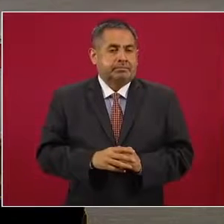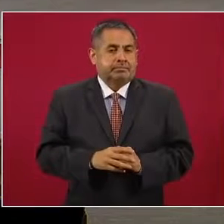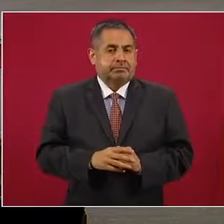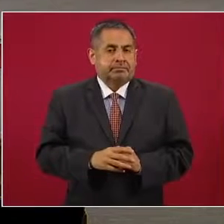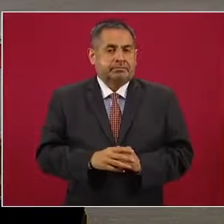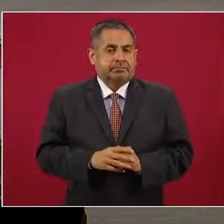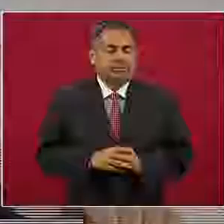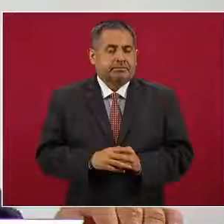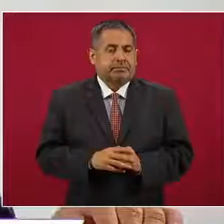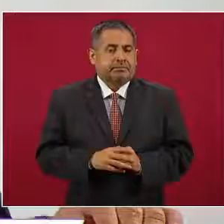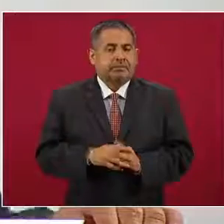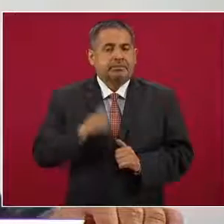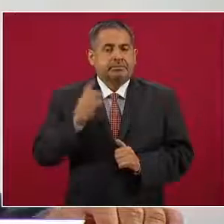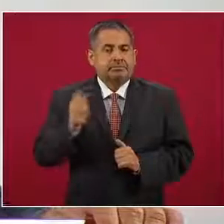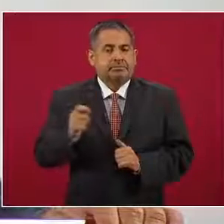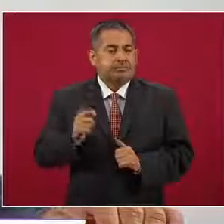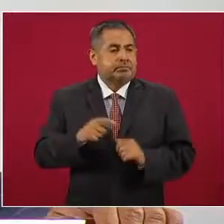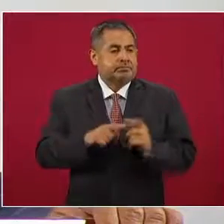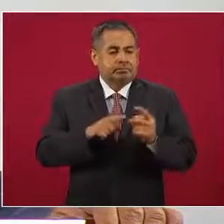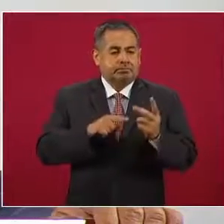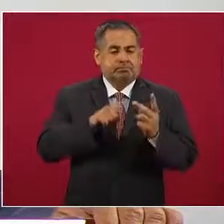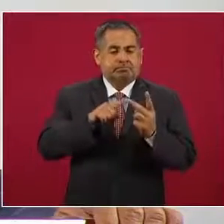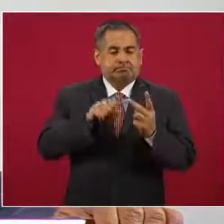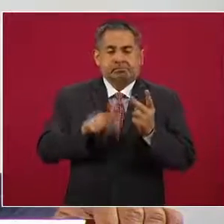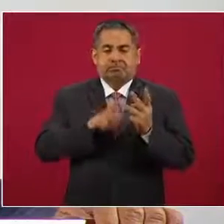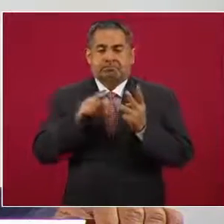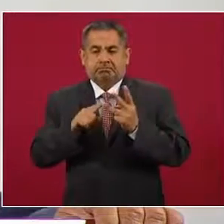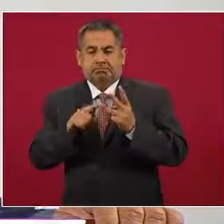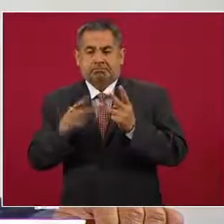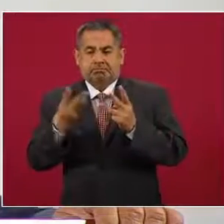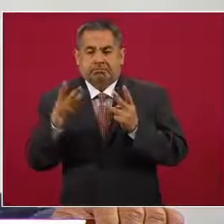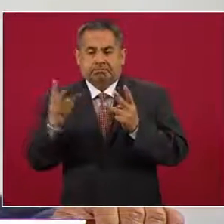Que esto tiene que ver con el trimestre